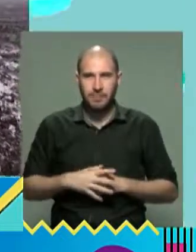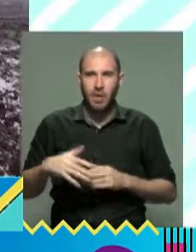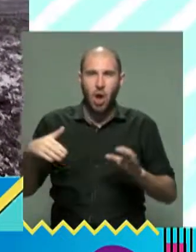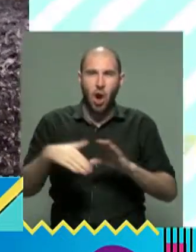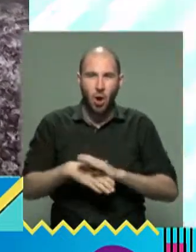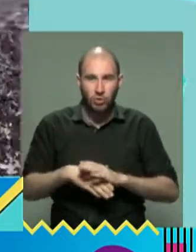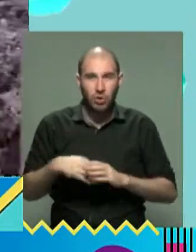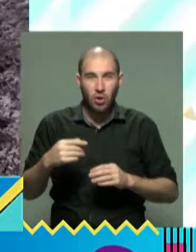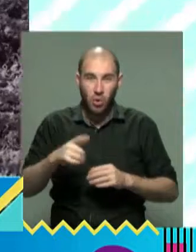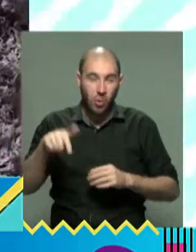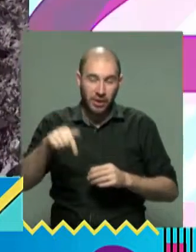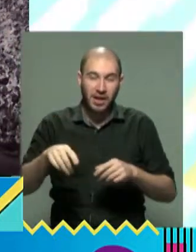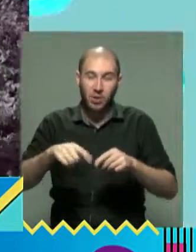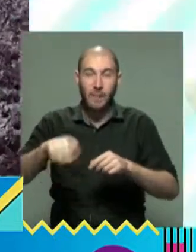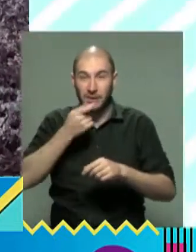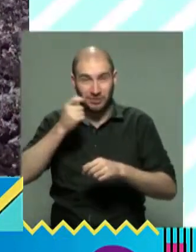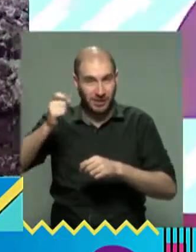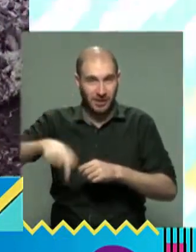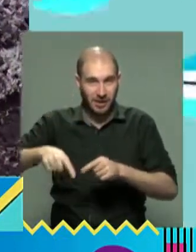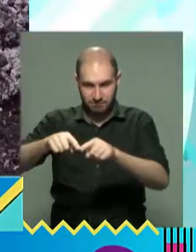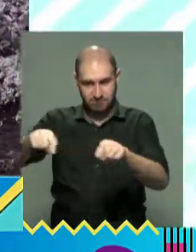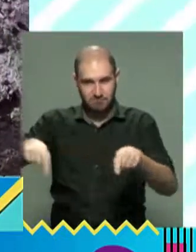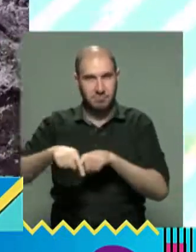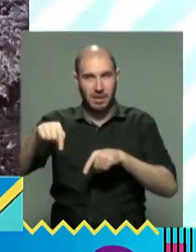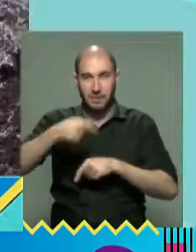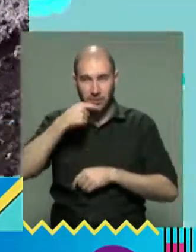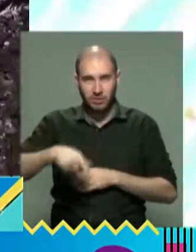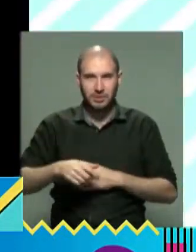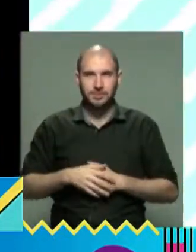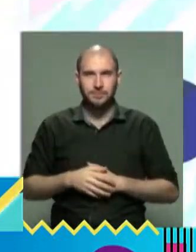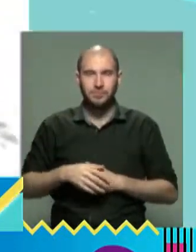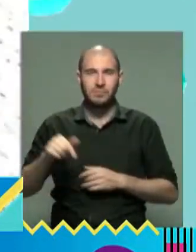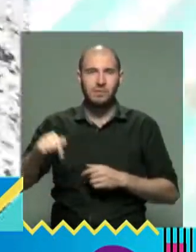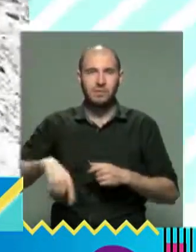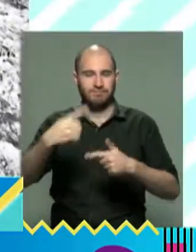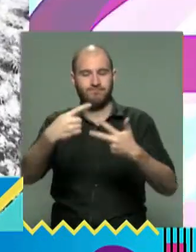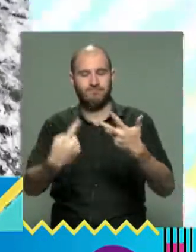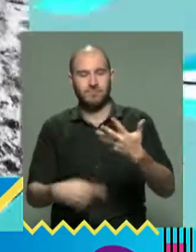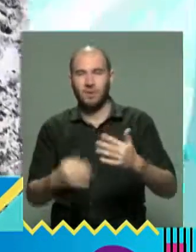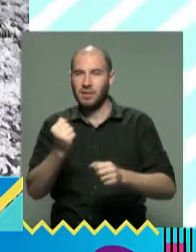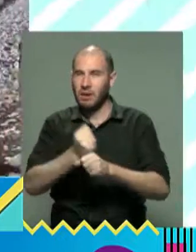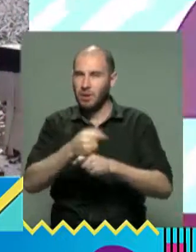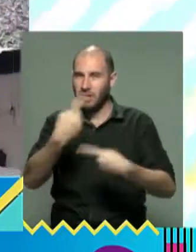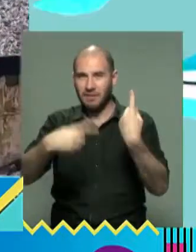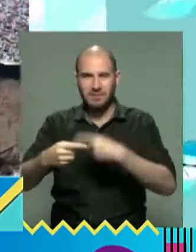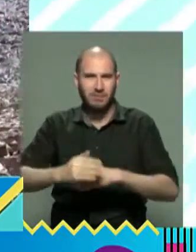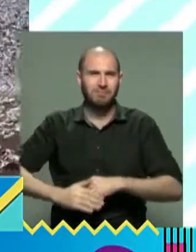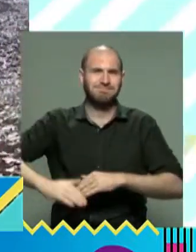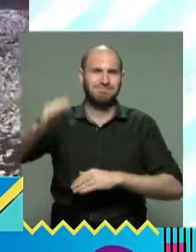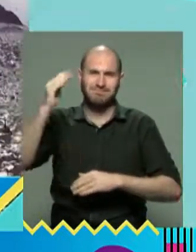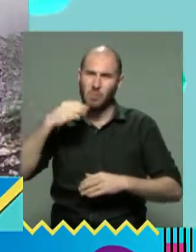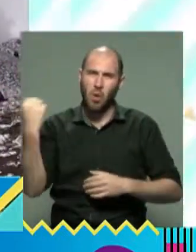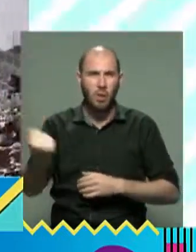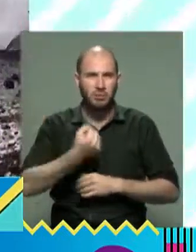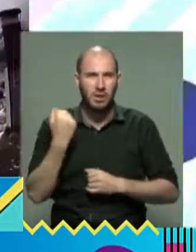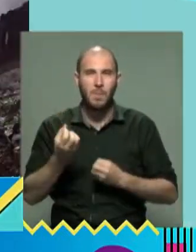Justamente nuestro mercado, que es el mercado de Mendoza, nos da un abanico de trabajo y de crecimiento